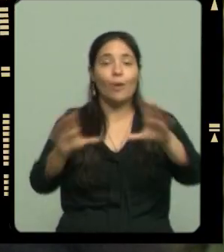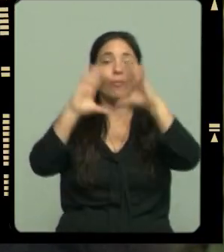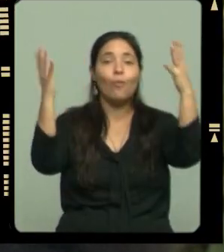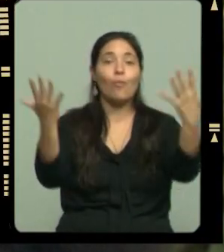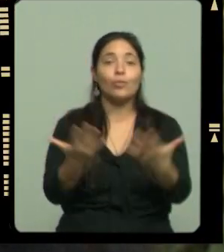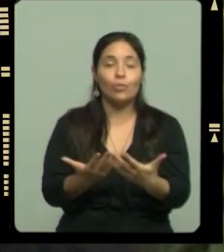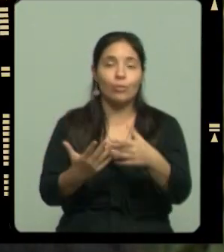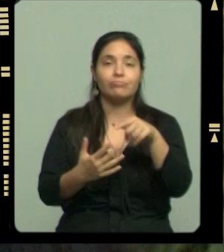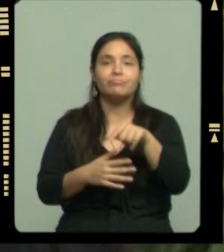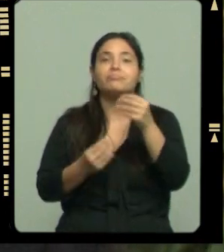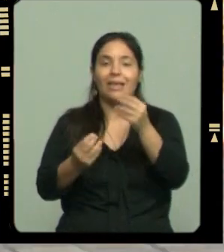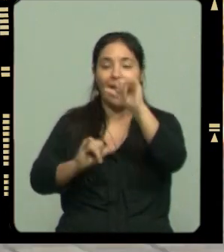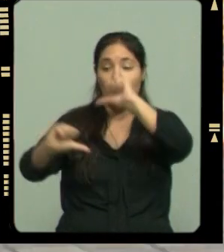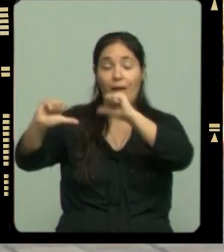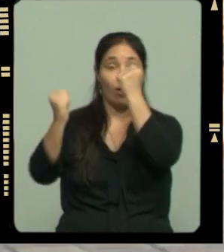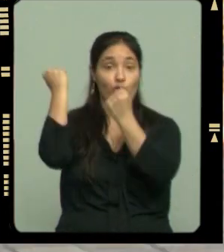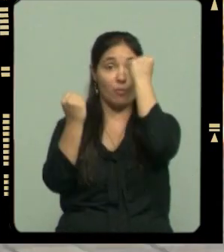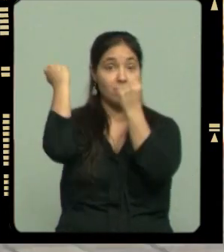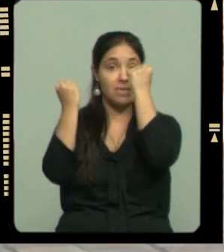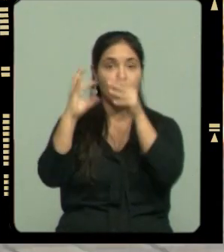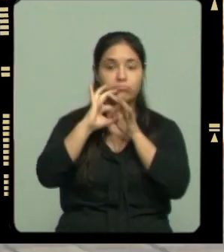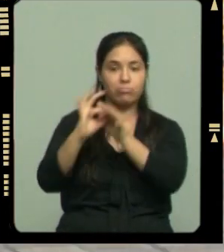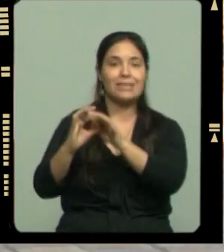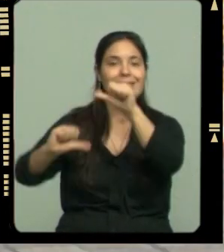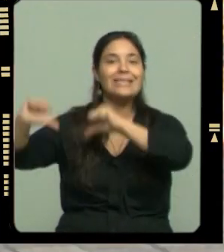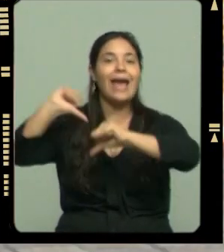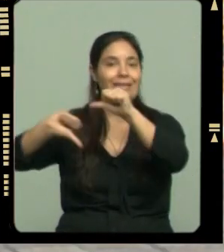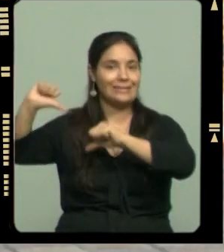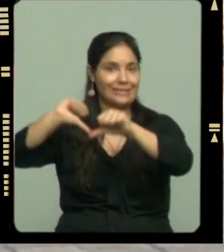momento tomó la economía, o sea, hizo de la economía una ciencia